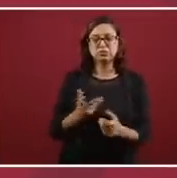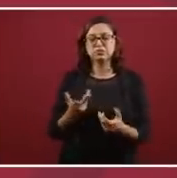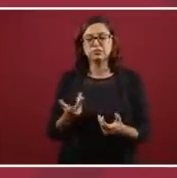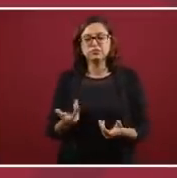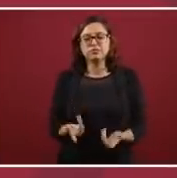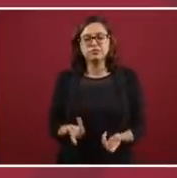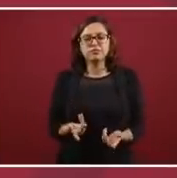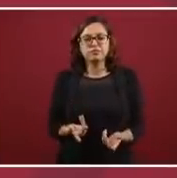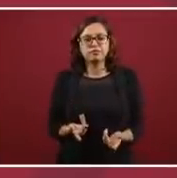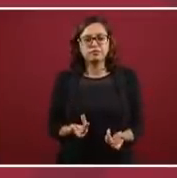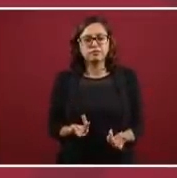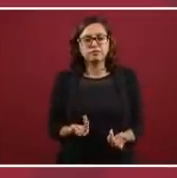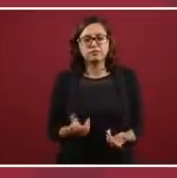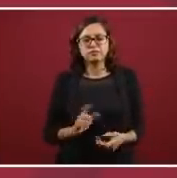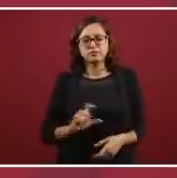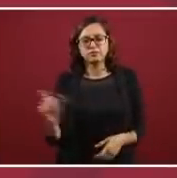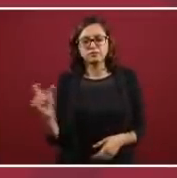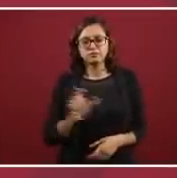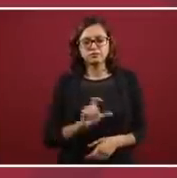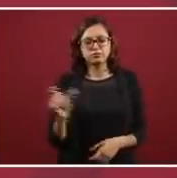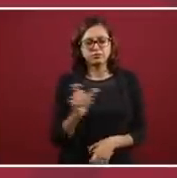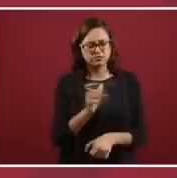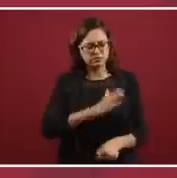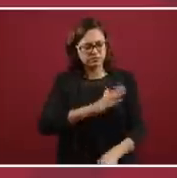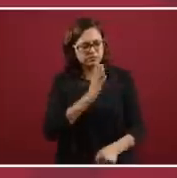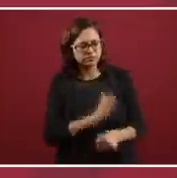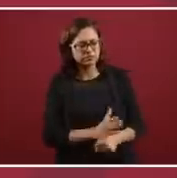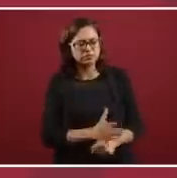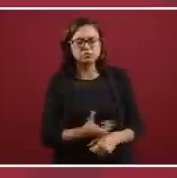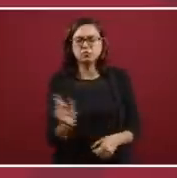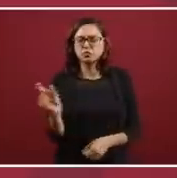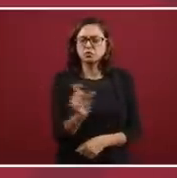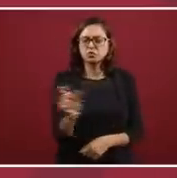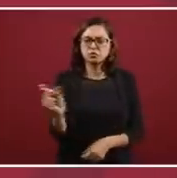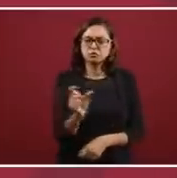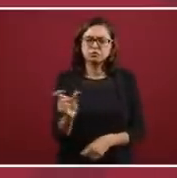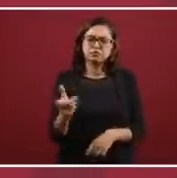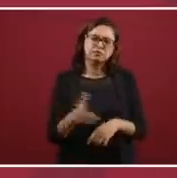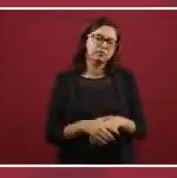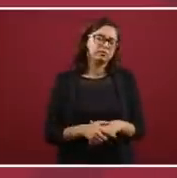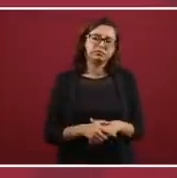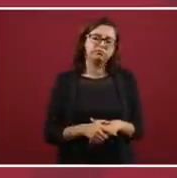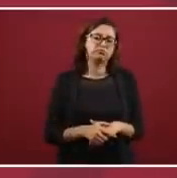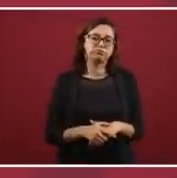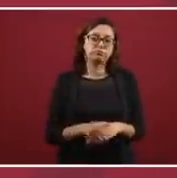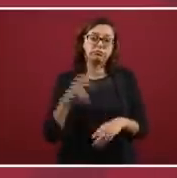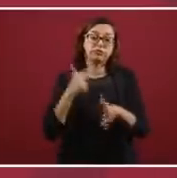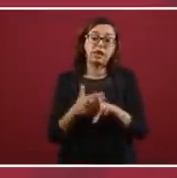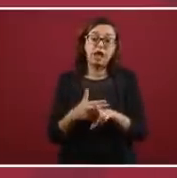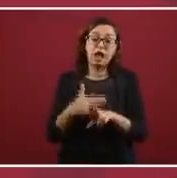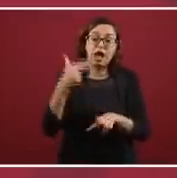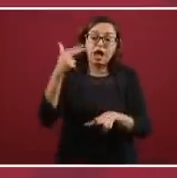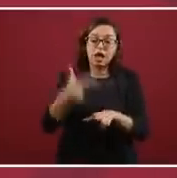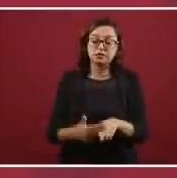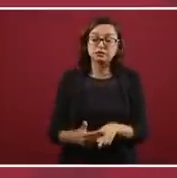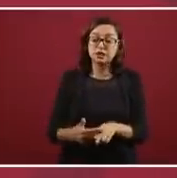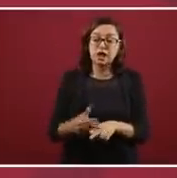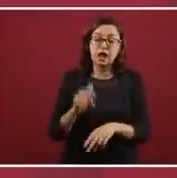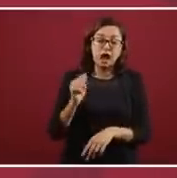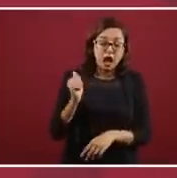¿cuándo le iban a hacer algo? Solamente que cayera de la gracia de los